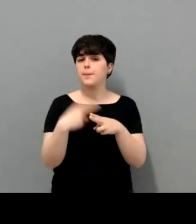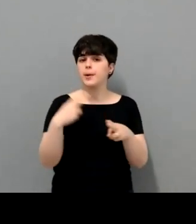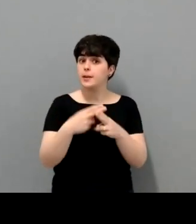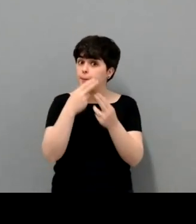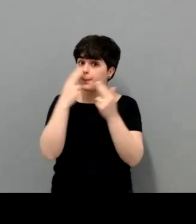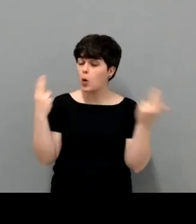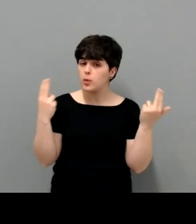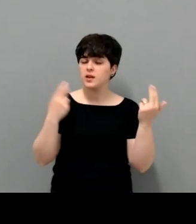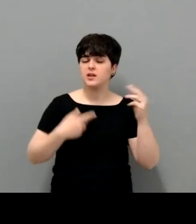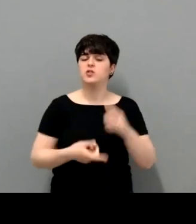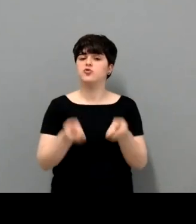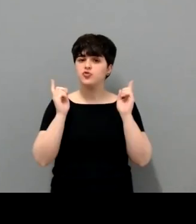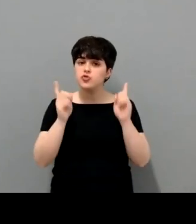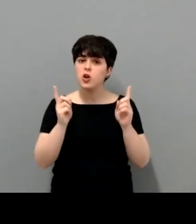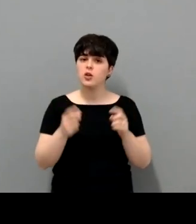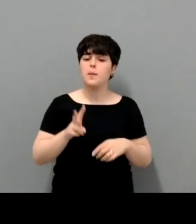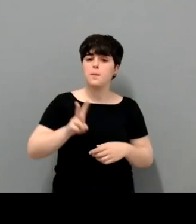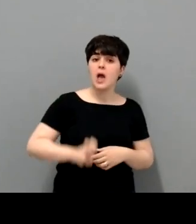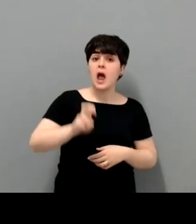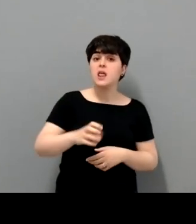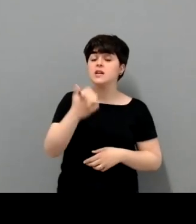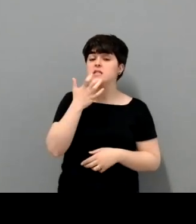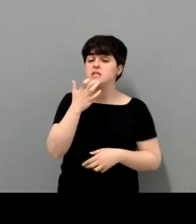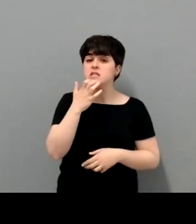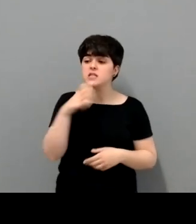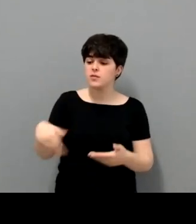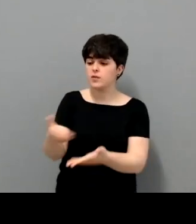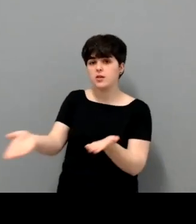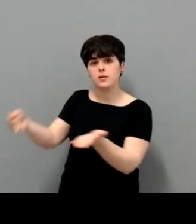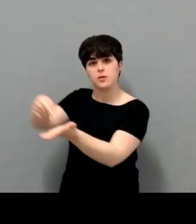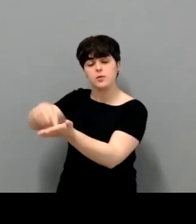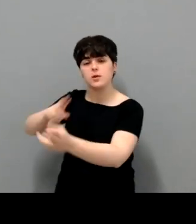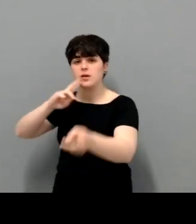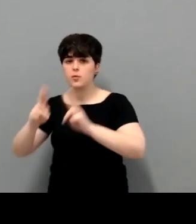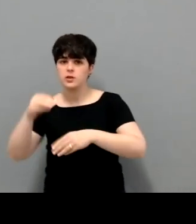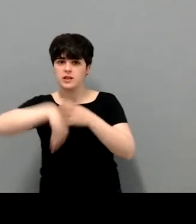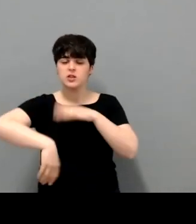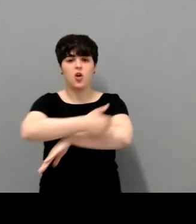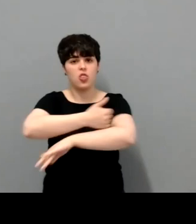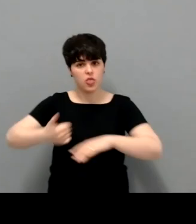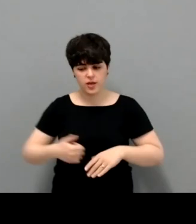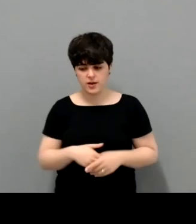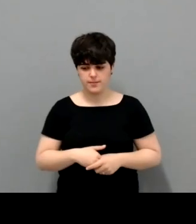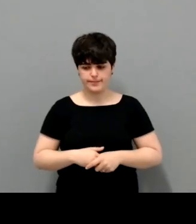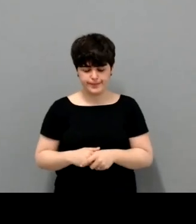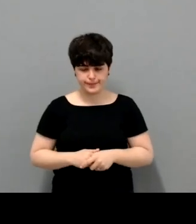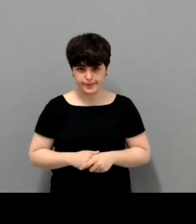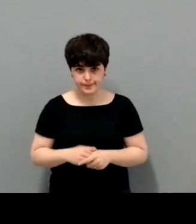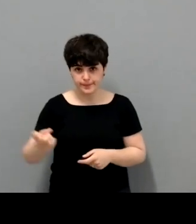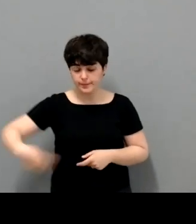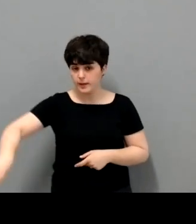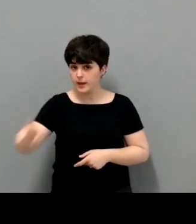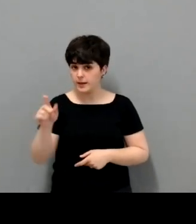públicas solamente lo son si responden a las demandas de la ciudadanía. Y